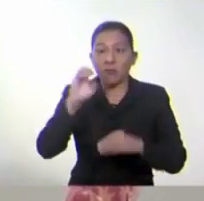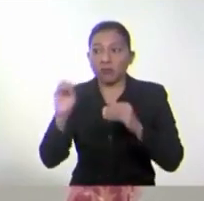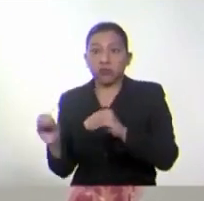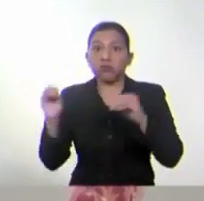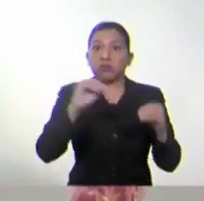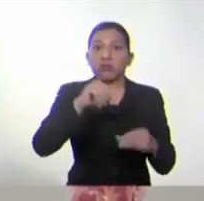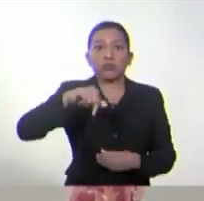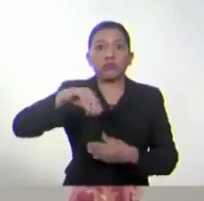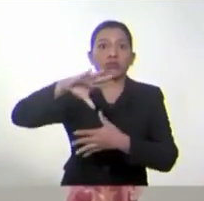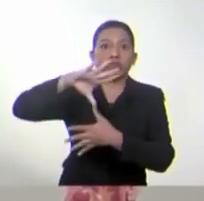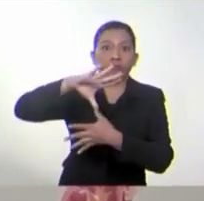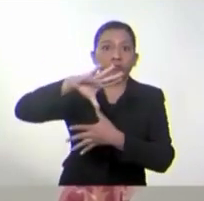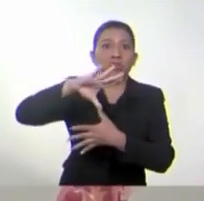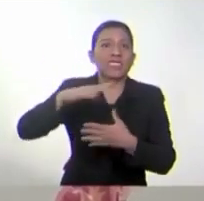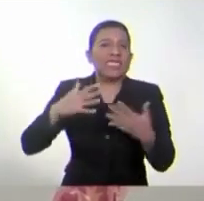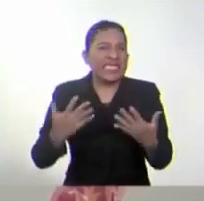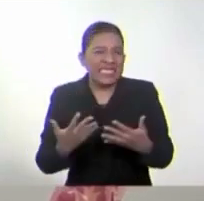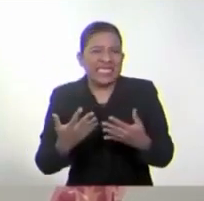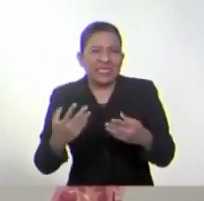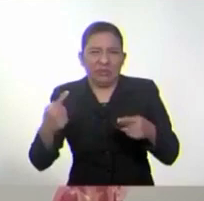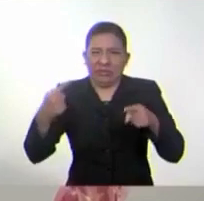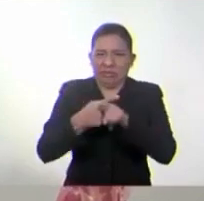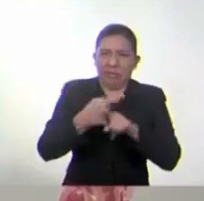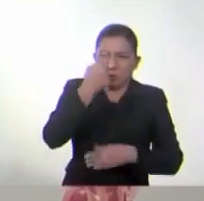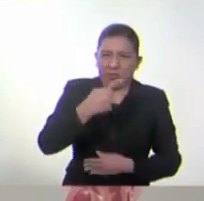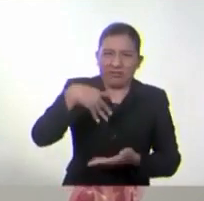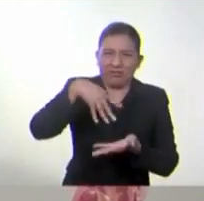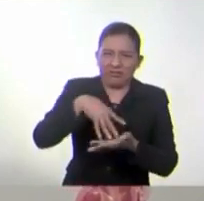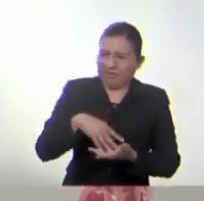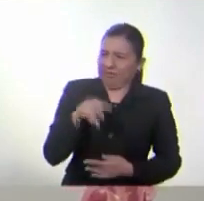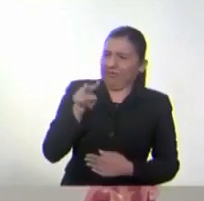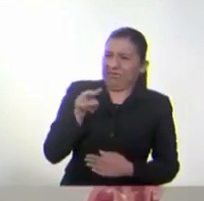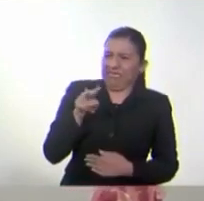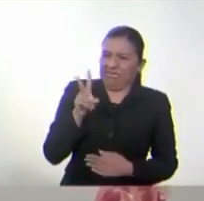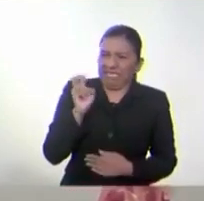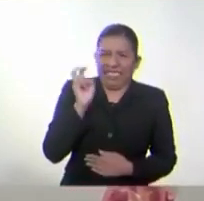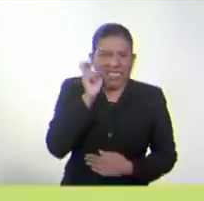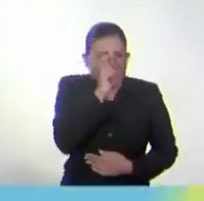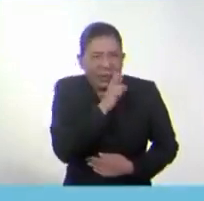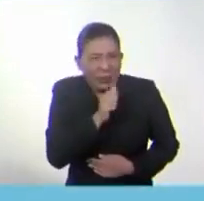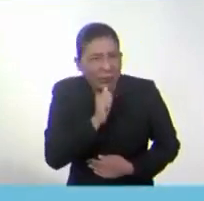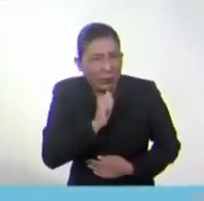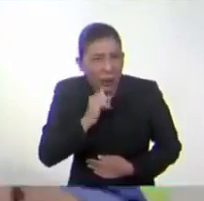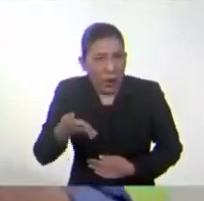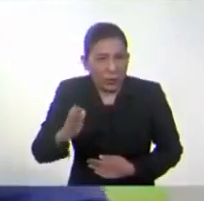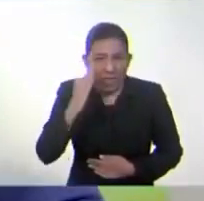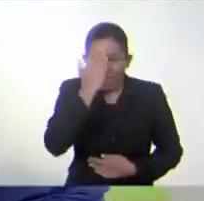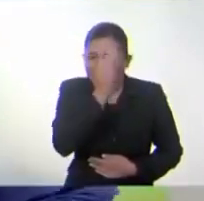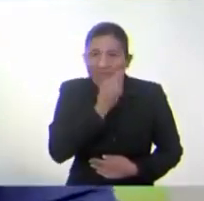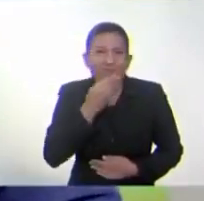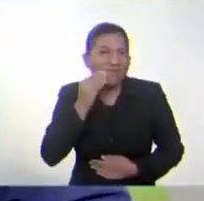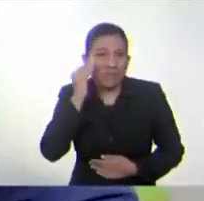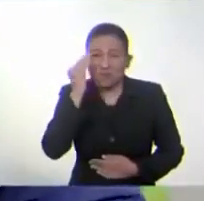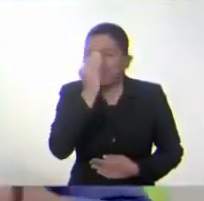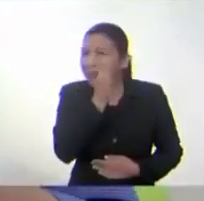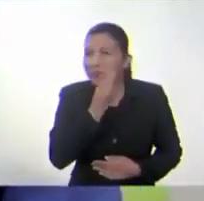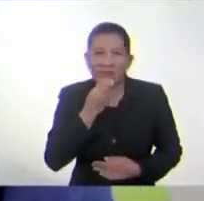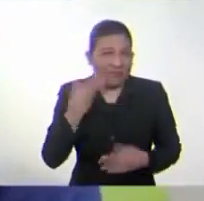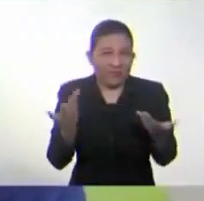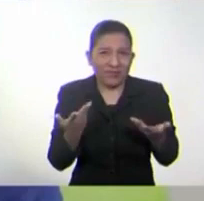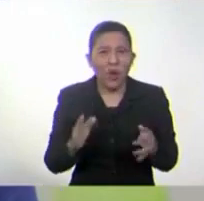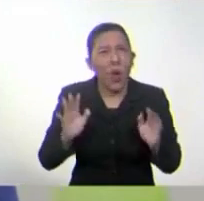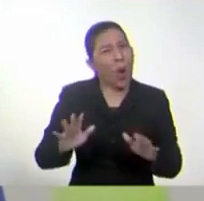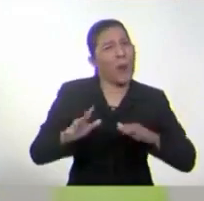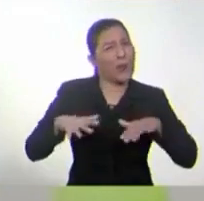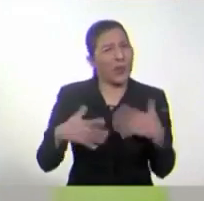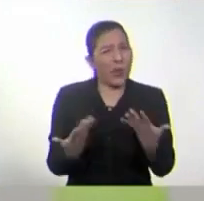Imagino que debió ser un poco chocante para los pobladores ver esta extraña costumbre. ¿Por qué razón y cómo es